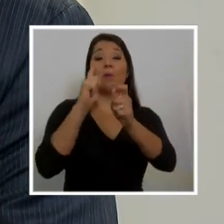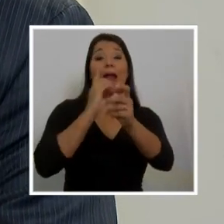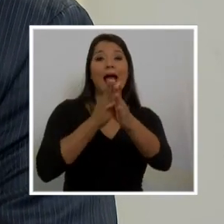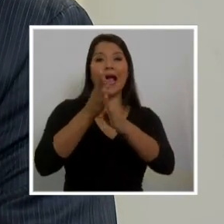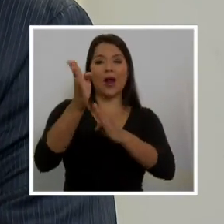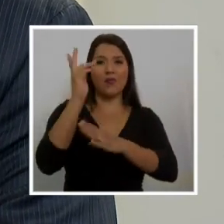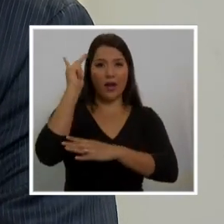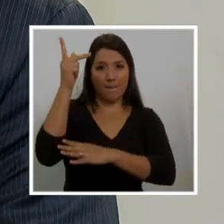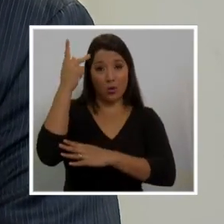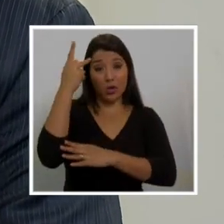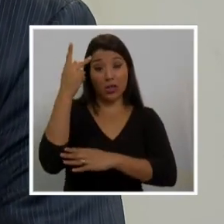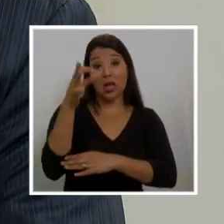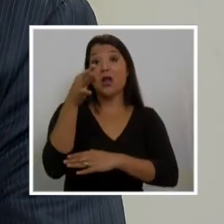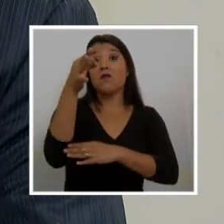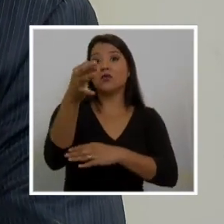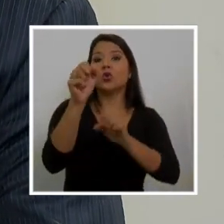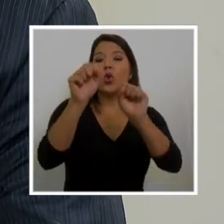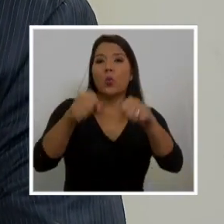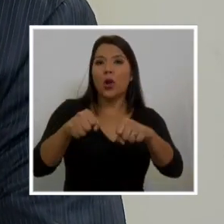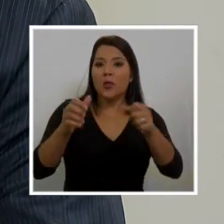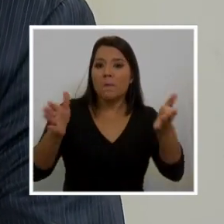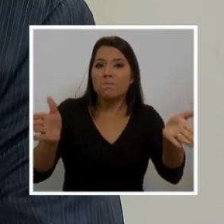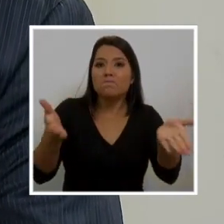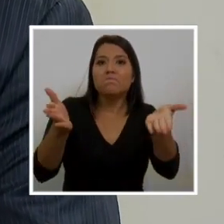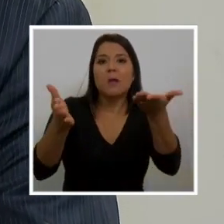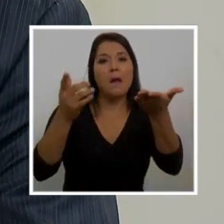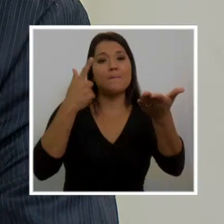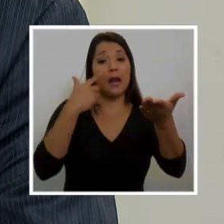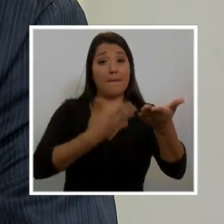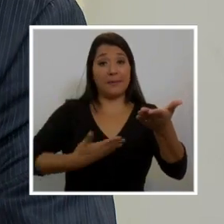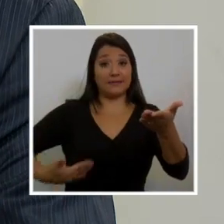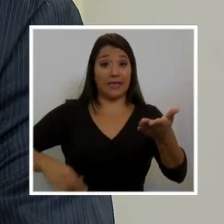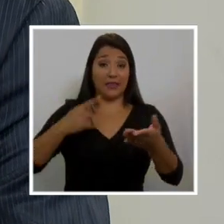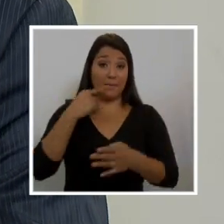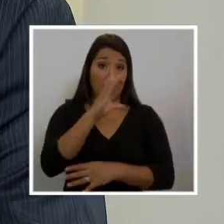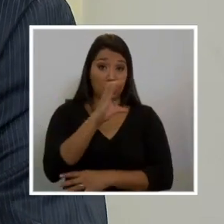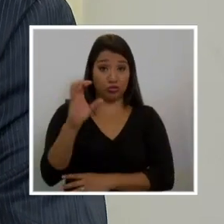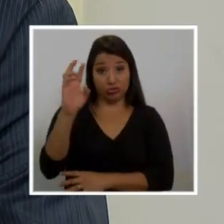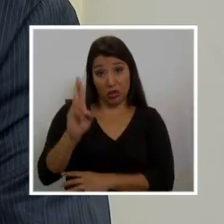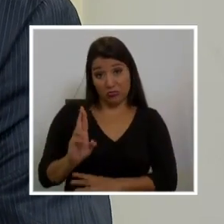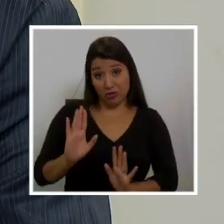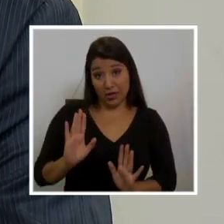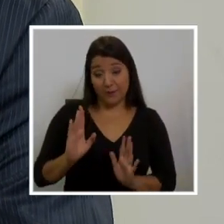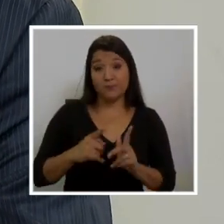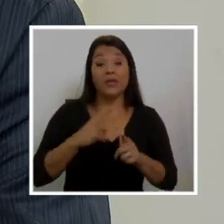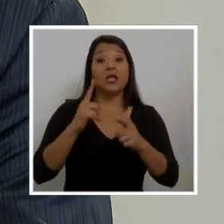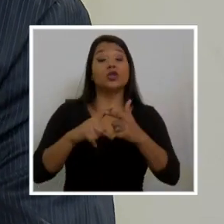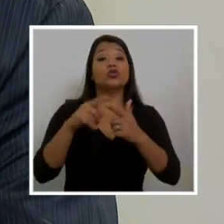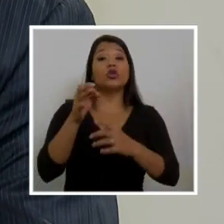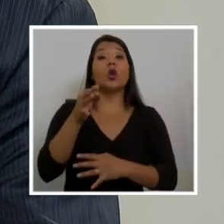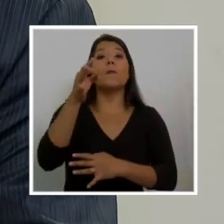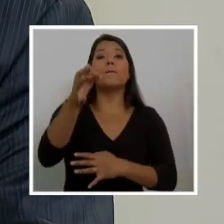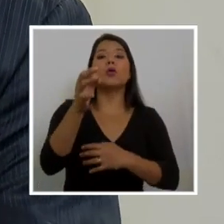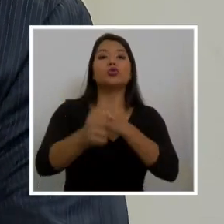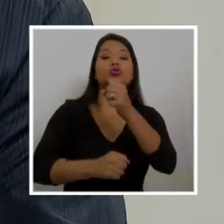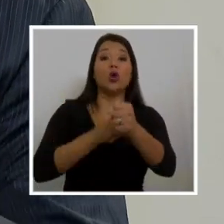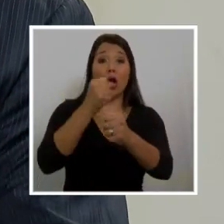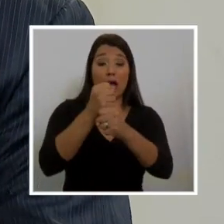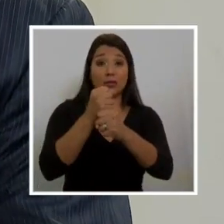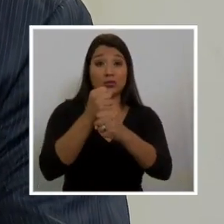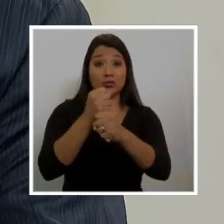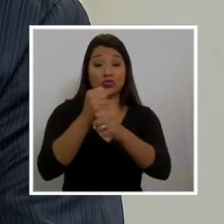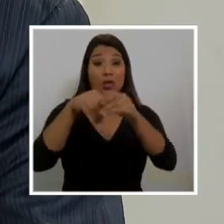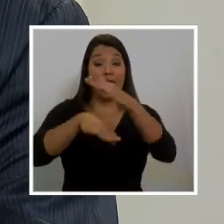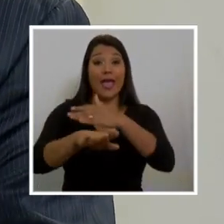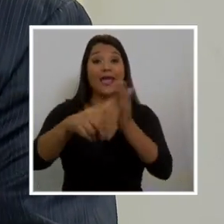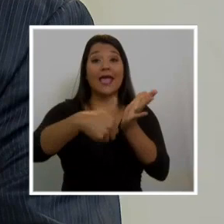una presidencia de la República. Y entonces, desde esa perspectiva, vamos a tener durante los próximos años, en las elecciones durante